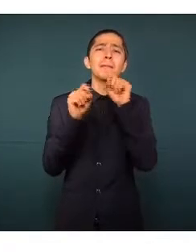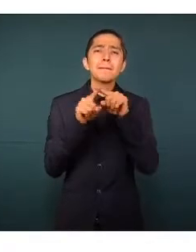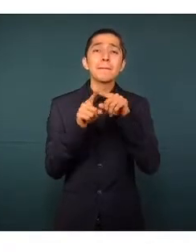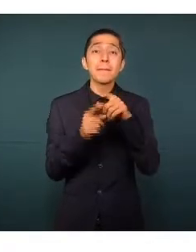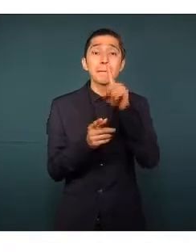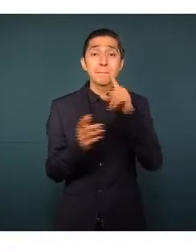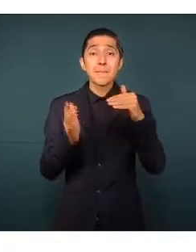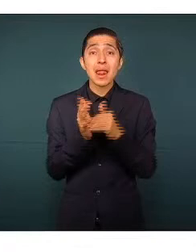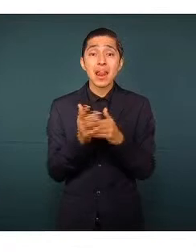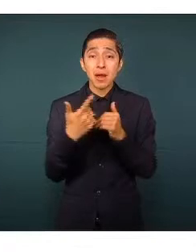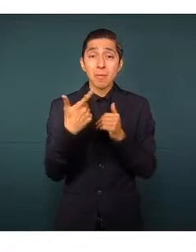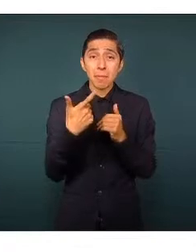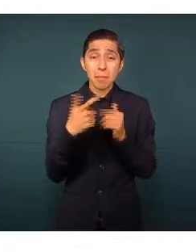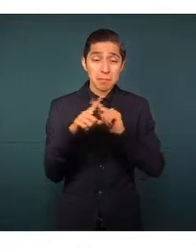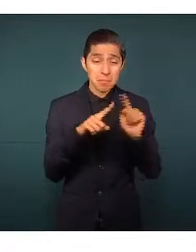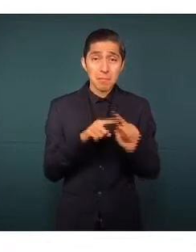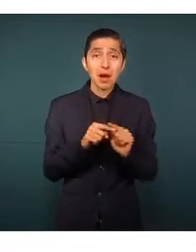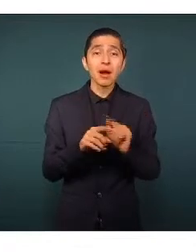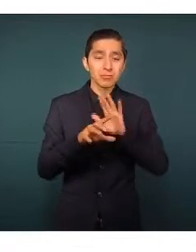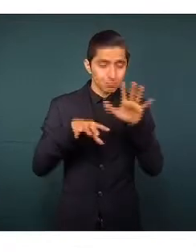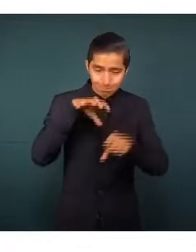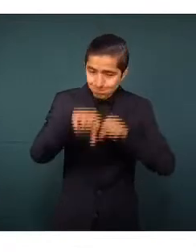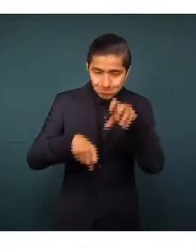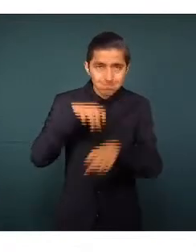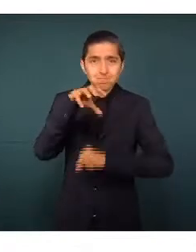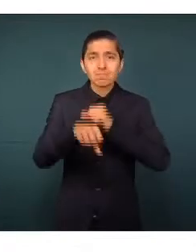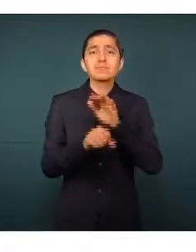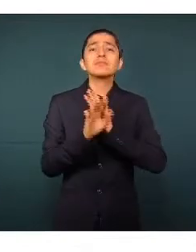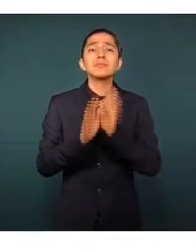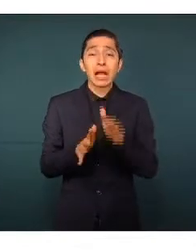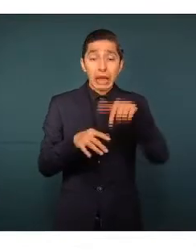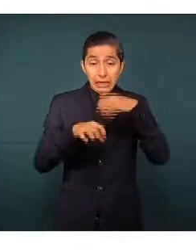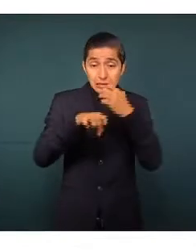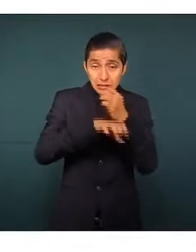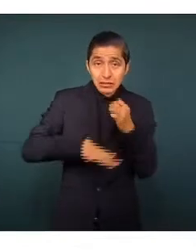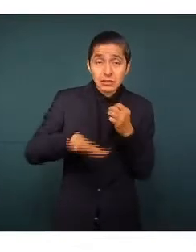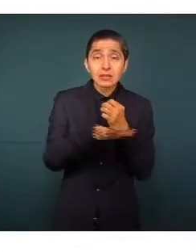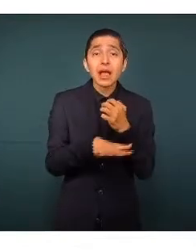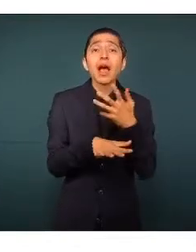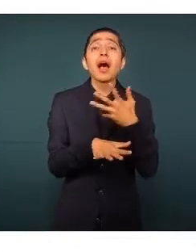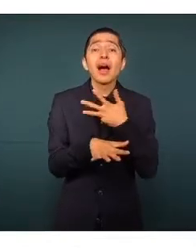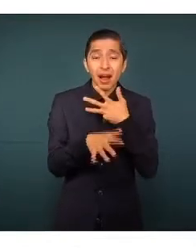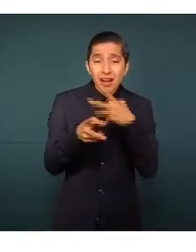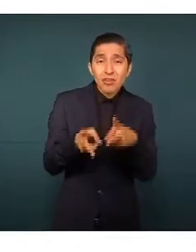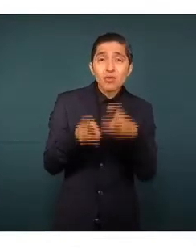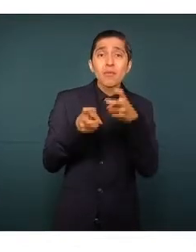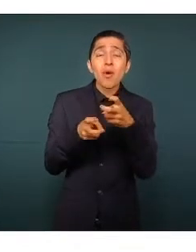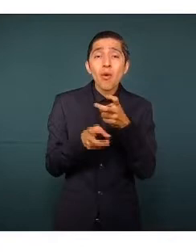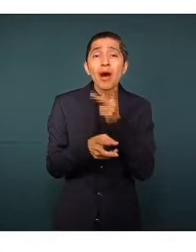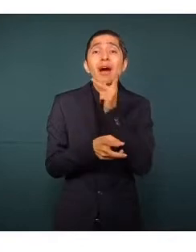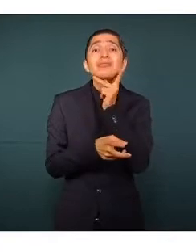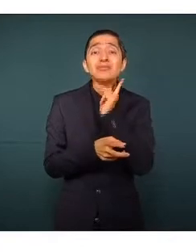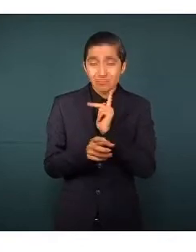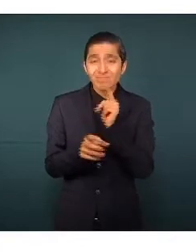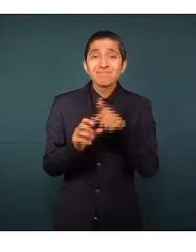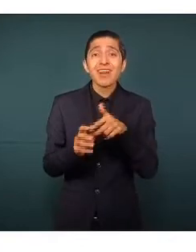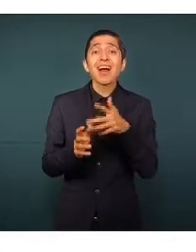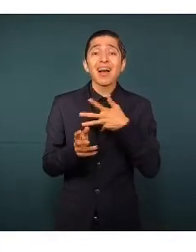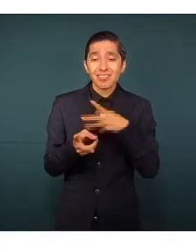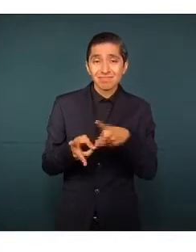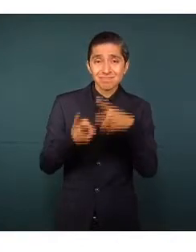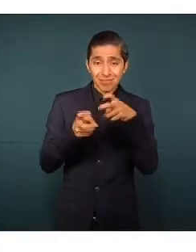1,000 armas aseguradas. También en el Estado está presente el robo de combustible, ahorita lo vamos a ver en la